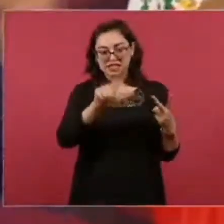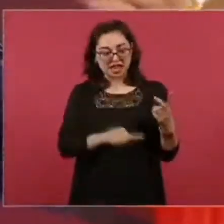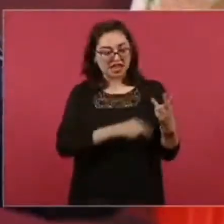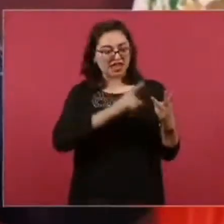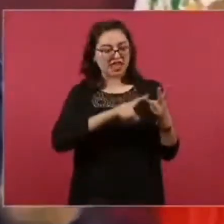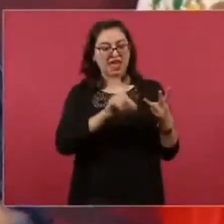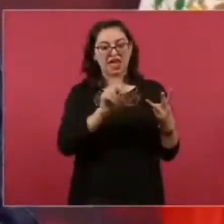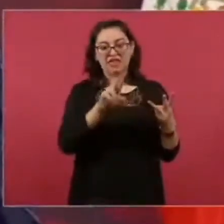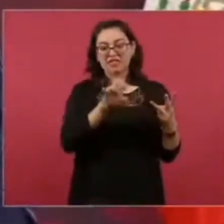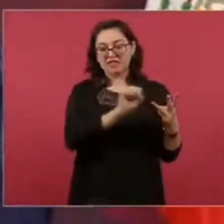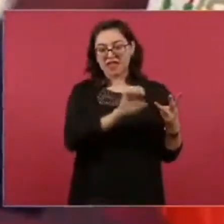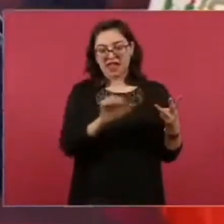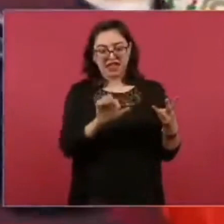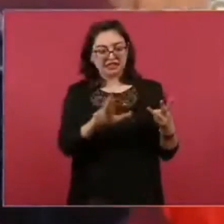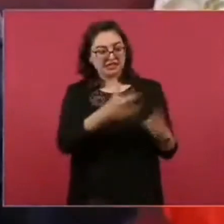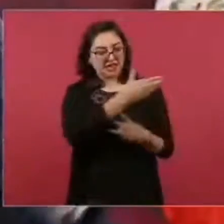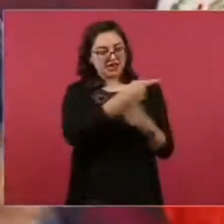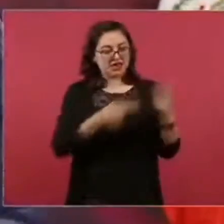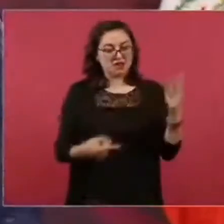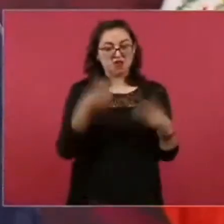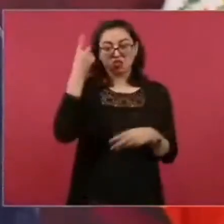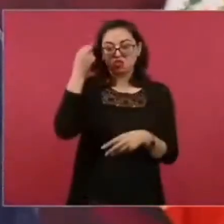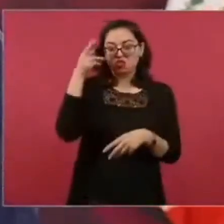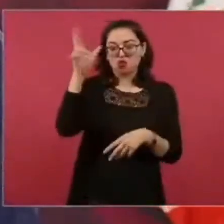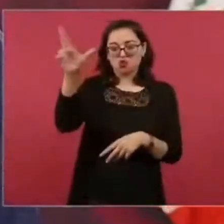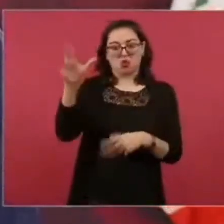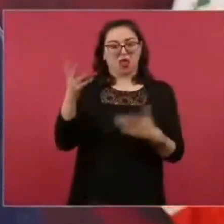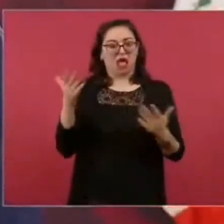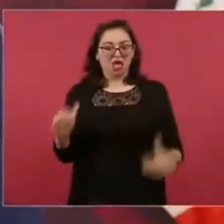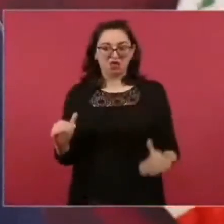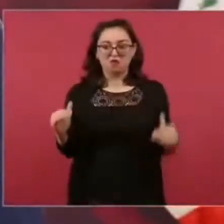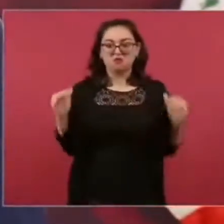actúan así, imagínense Claudia.